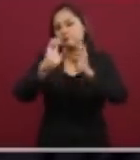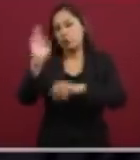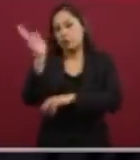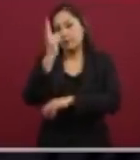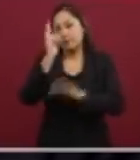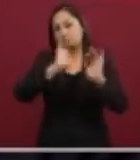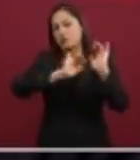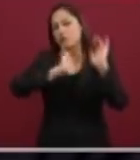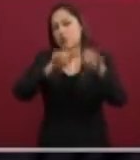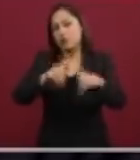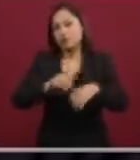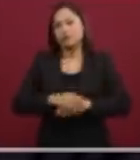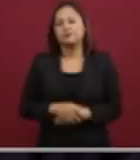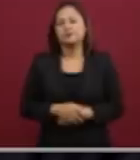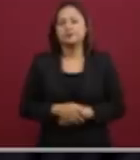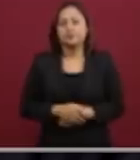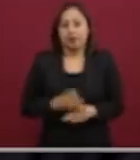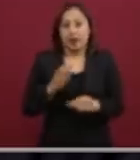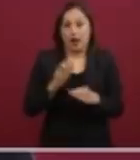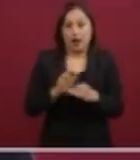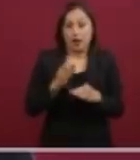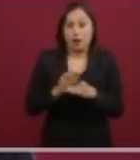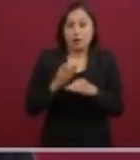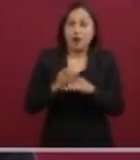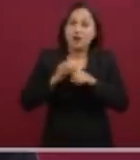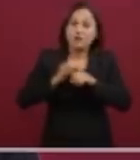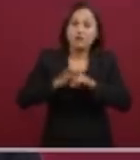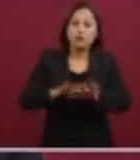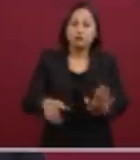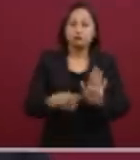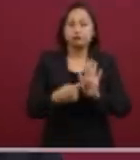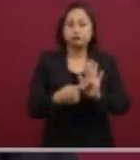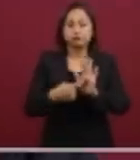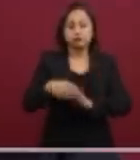gente que existen todos estos programas.